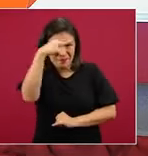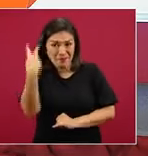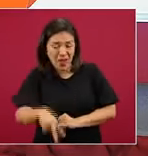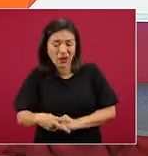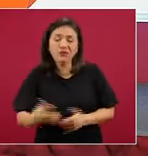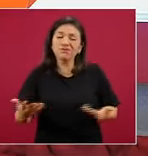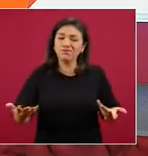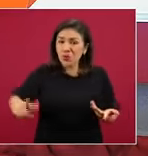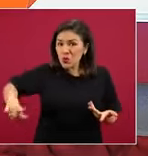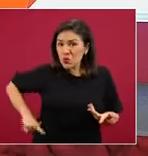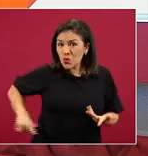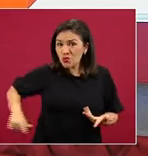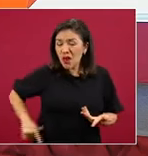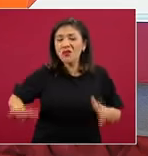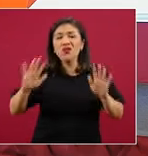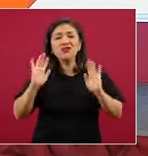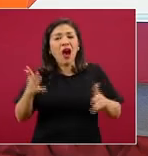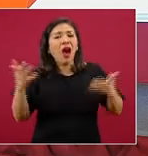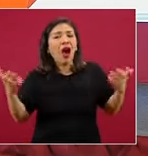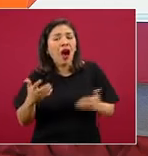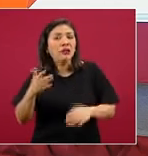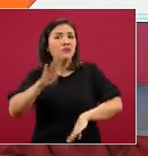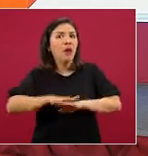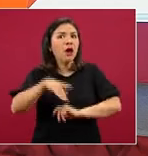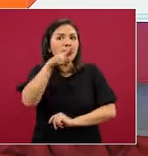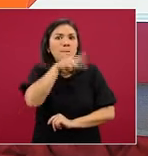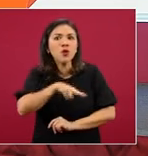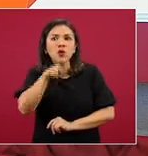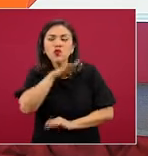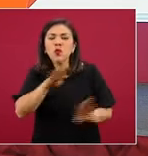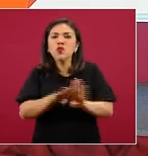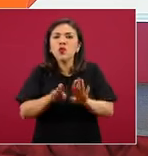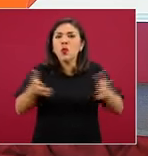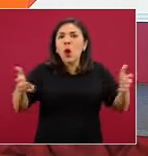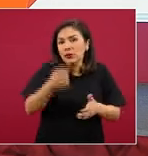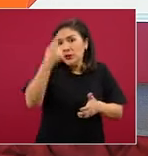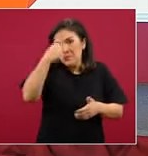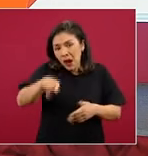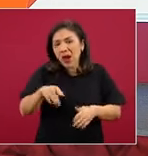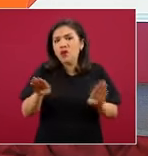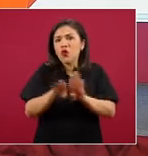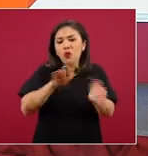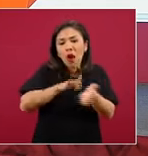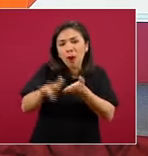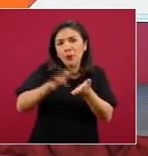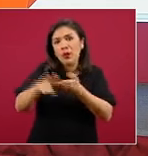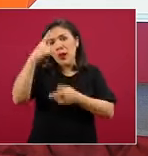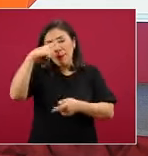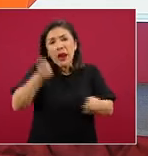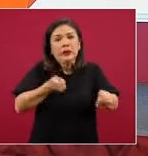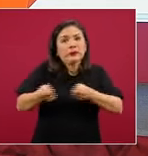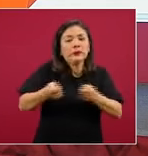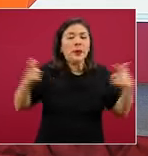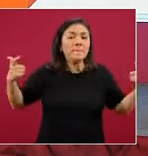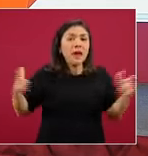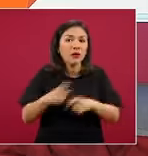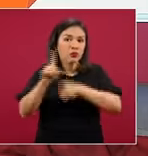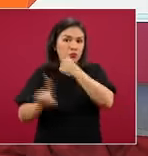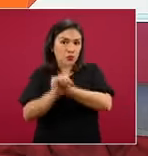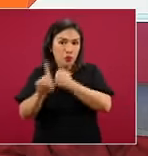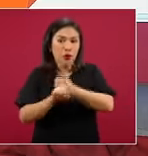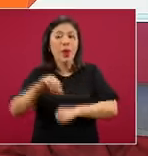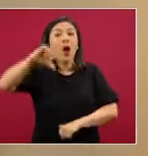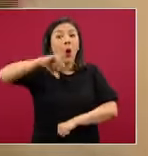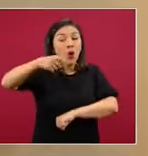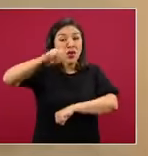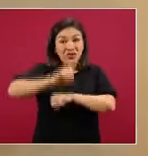México el gobierno ha estado preocupado y ocupado para tener una serie de estrategias para disminuir. La viñeta del